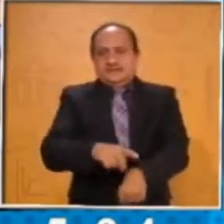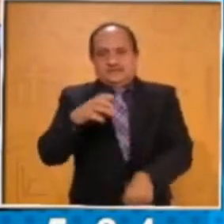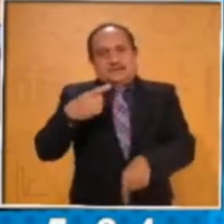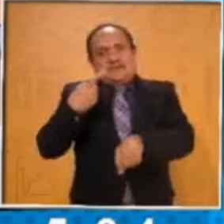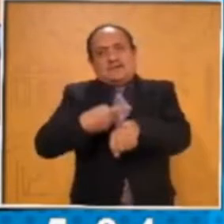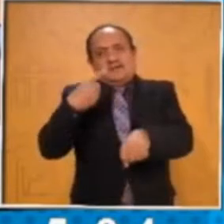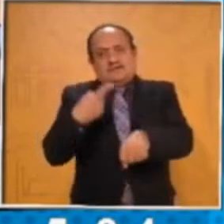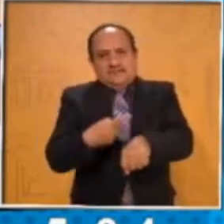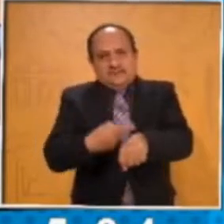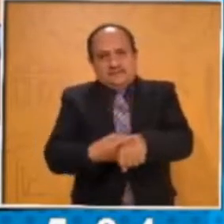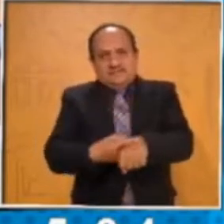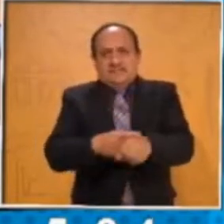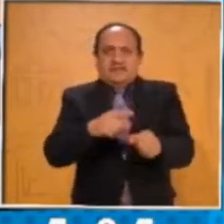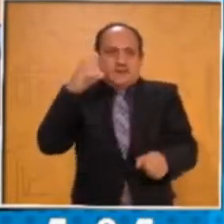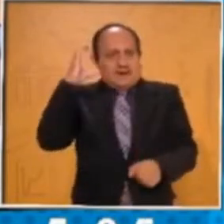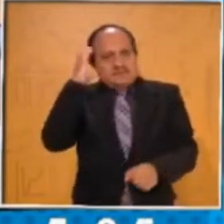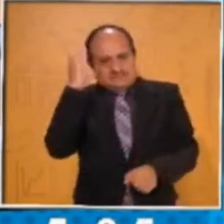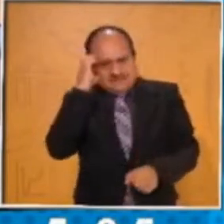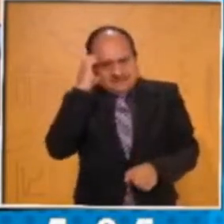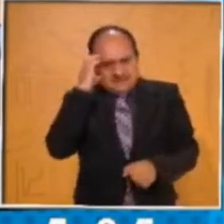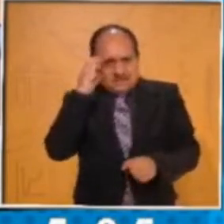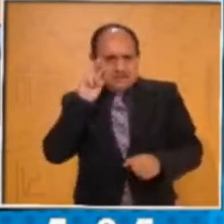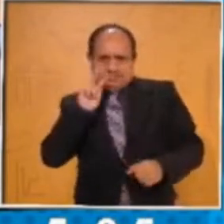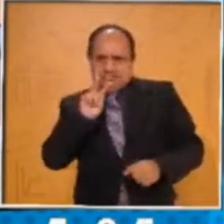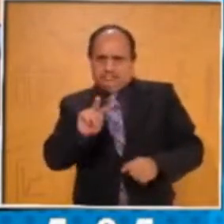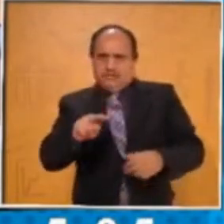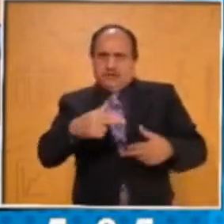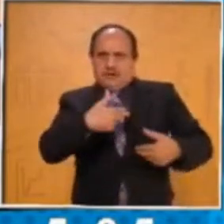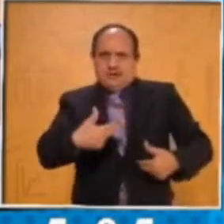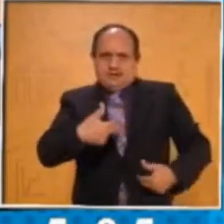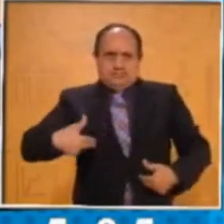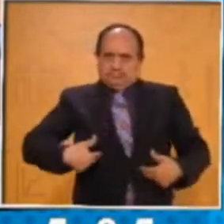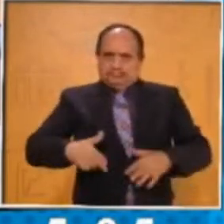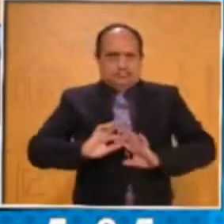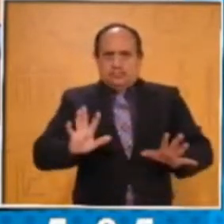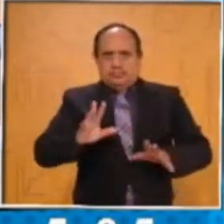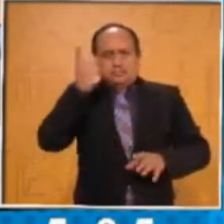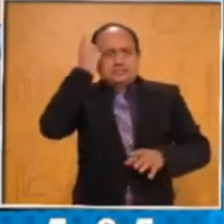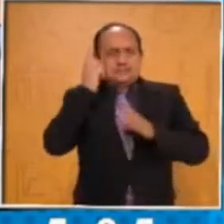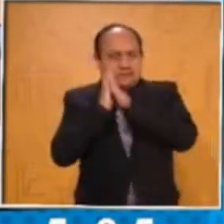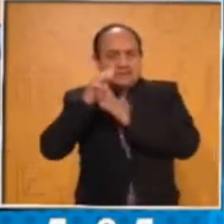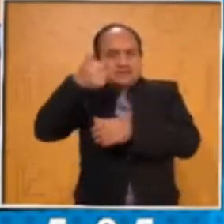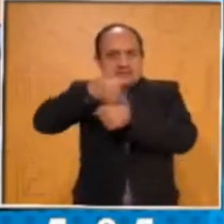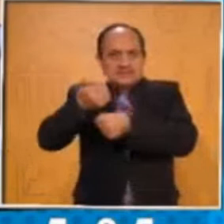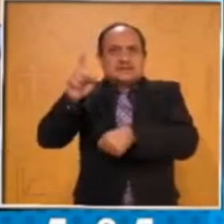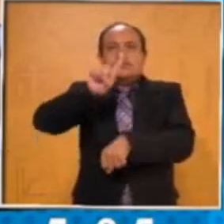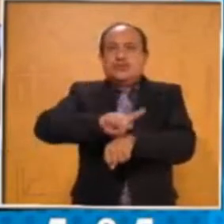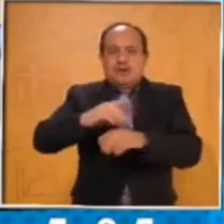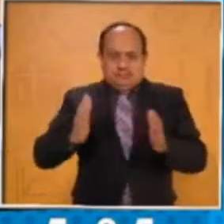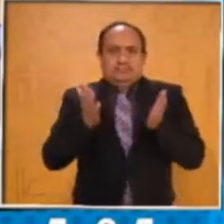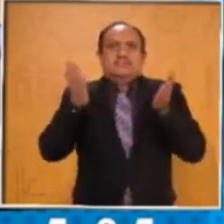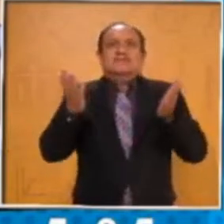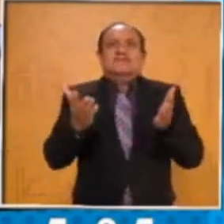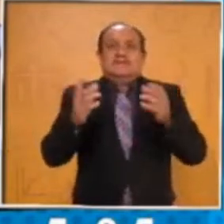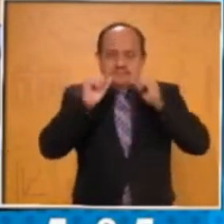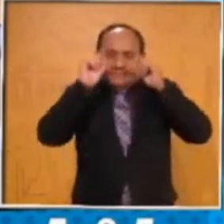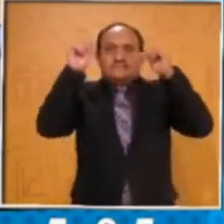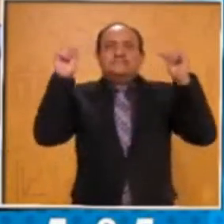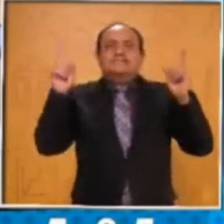se le veían heridas de gravedad, solo que no despertaba. Al sexto día, de manera sorpresiva,